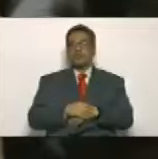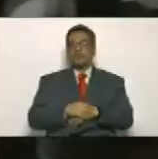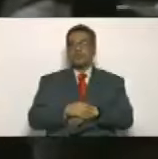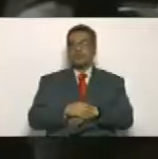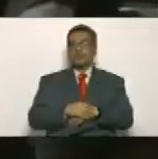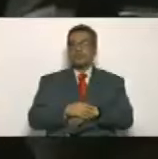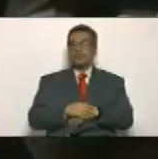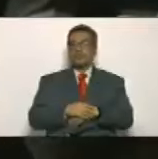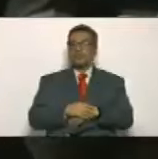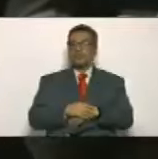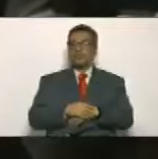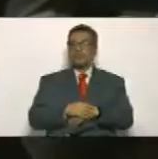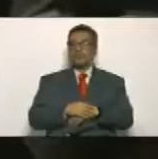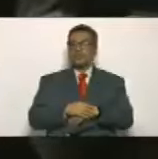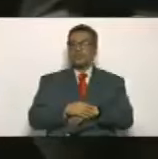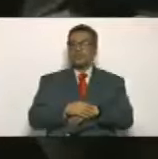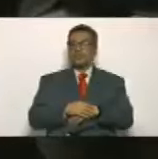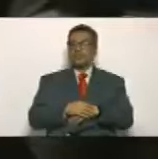Entonces,